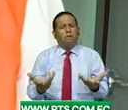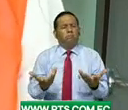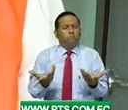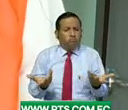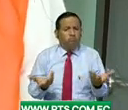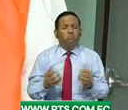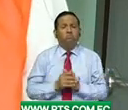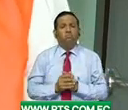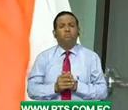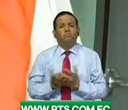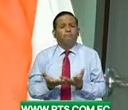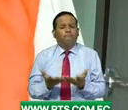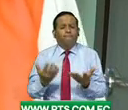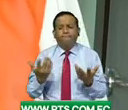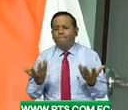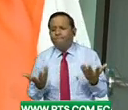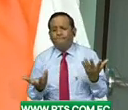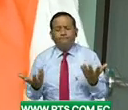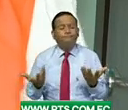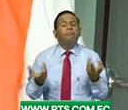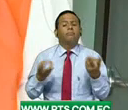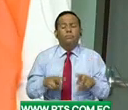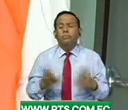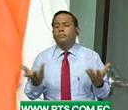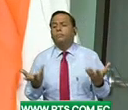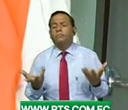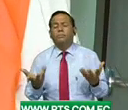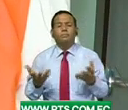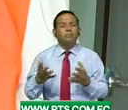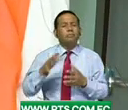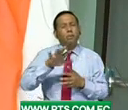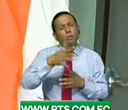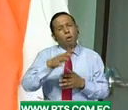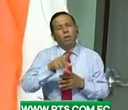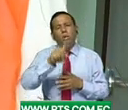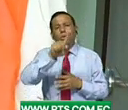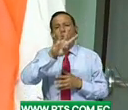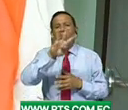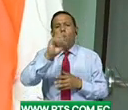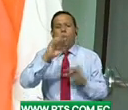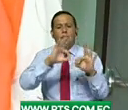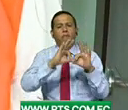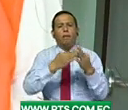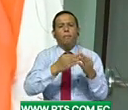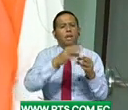afectados. Tenemos alrededor de 140 familias que